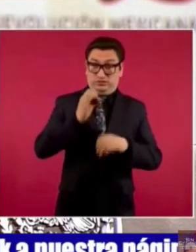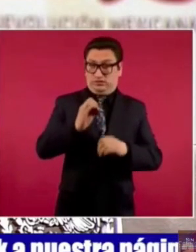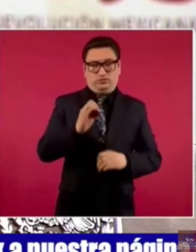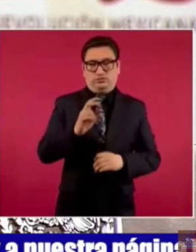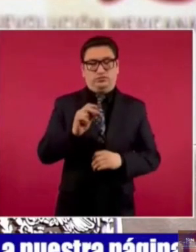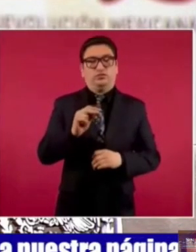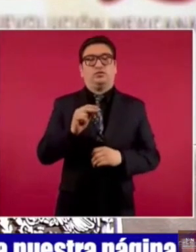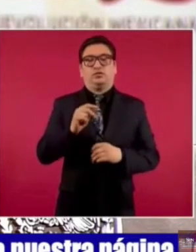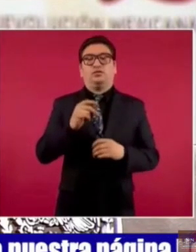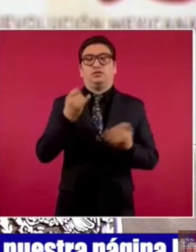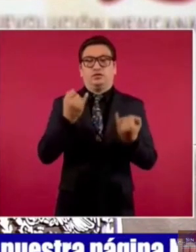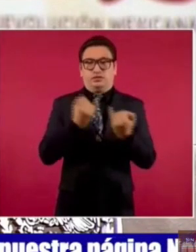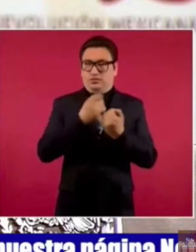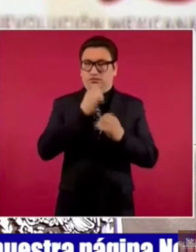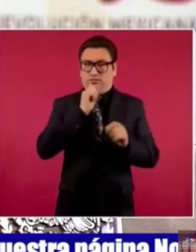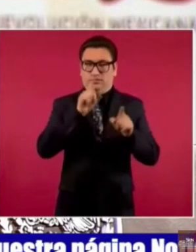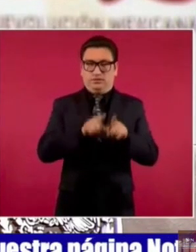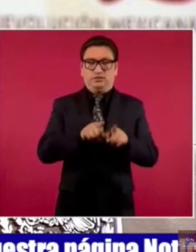También